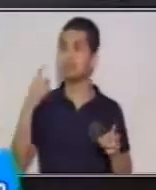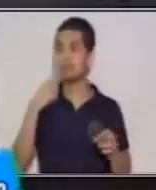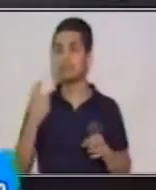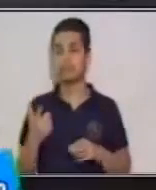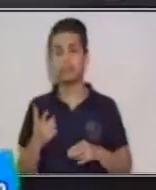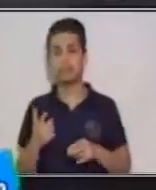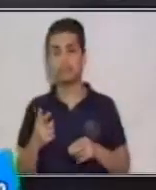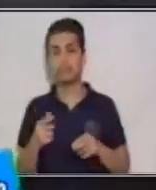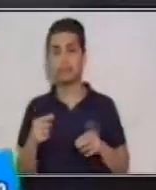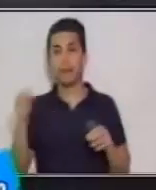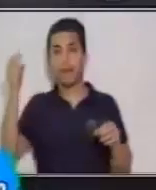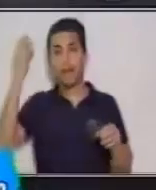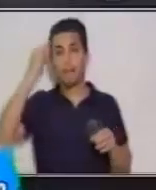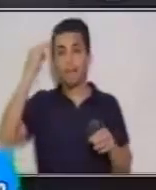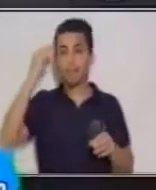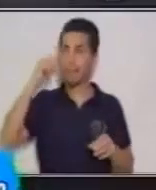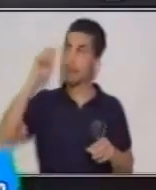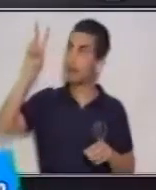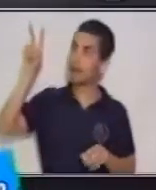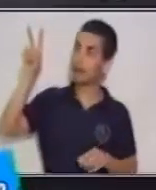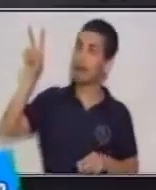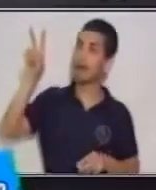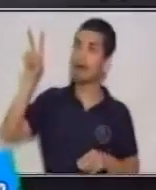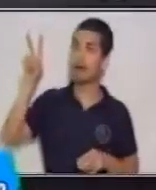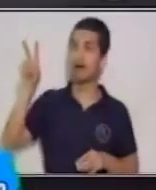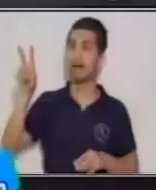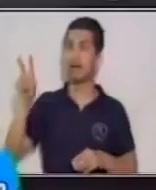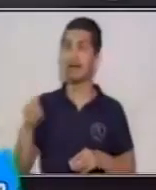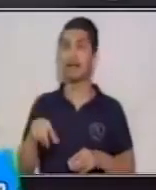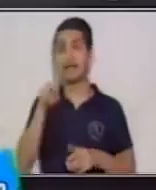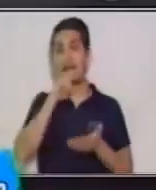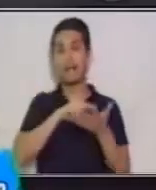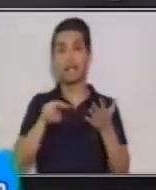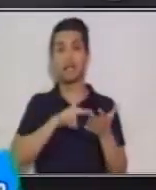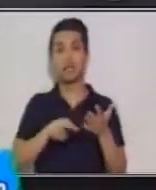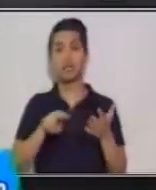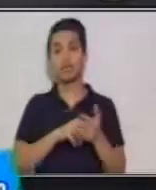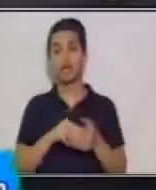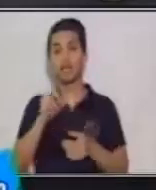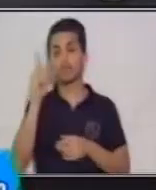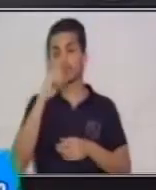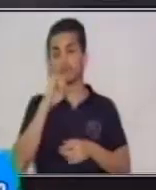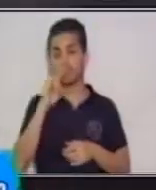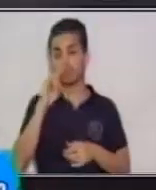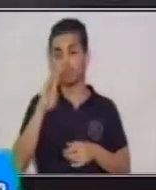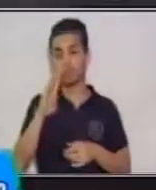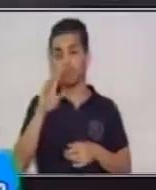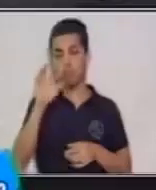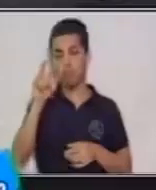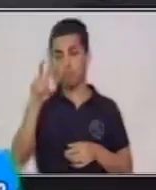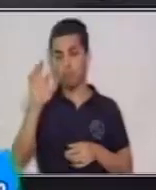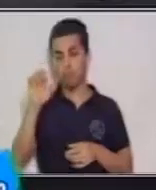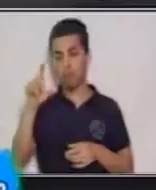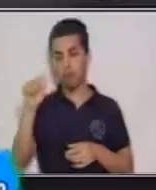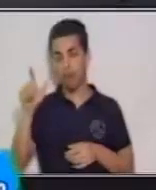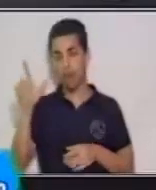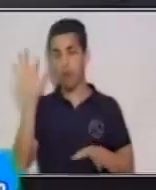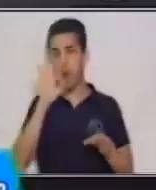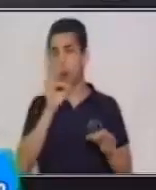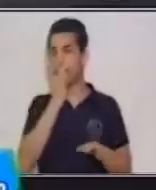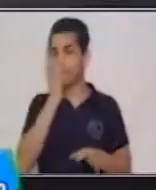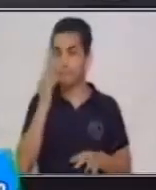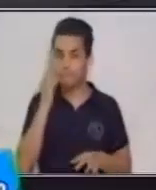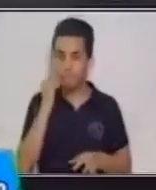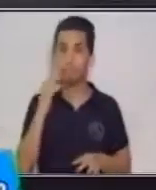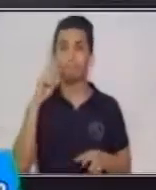Lo vimos anteriormente. Así es, una lectura subvocal o silenciosa. ¿Por qué razón?